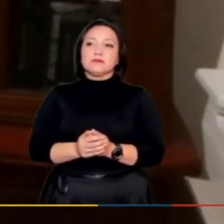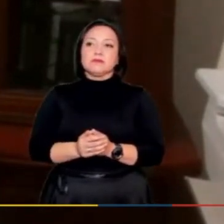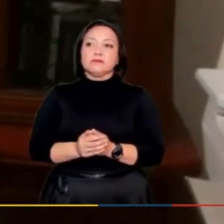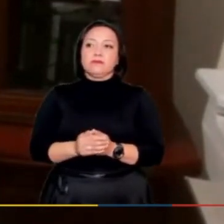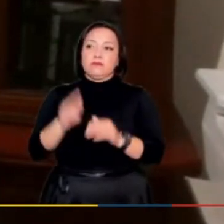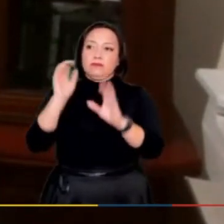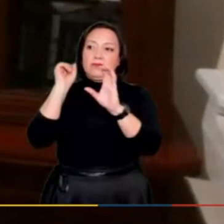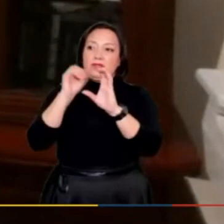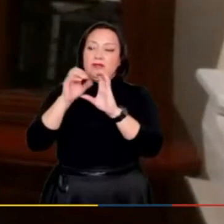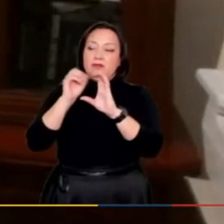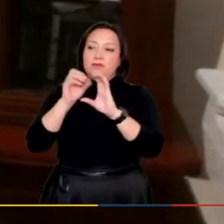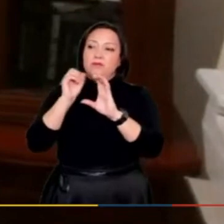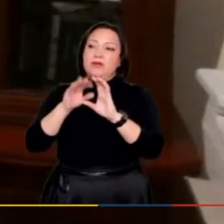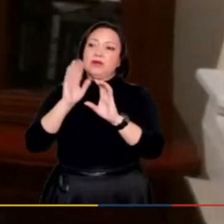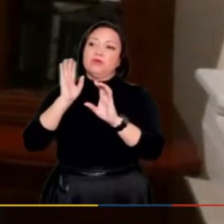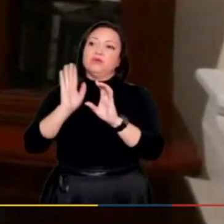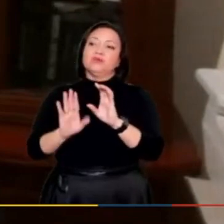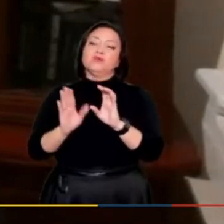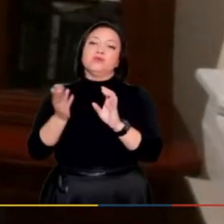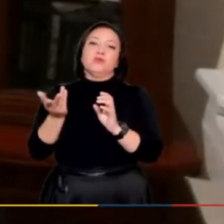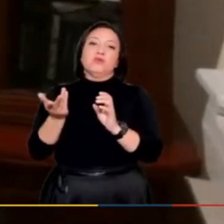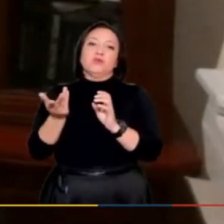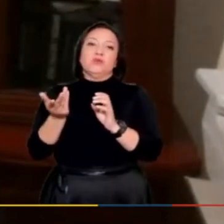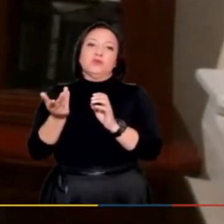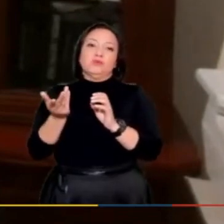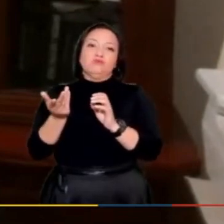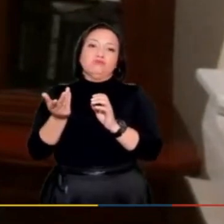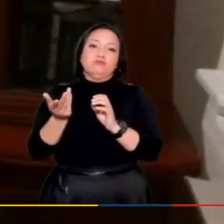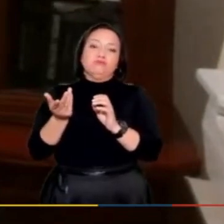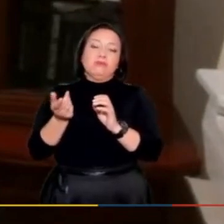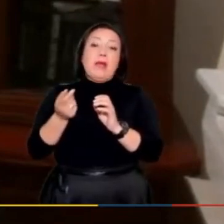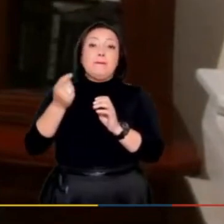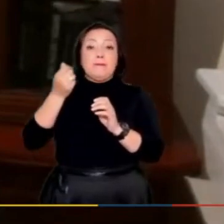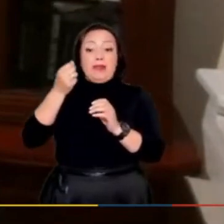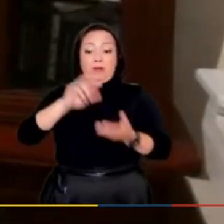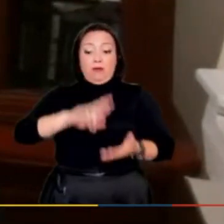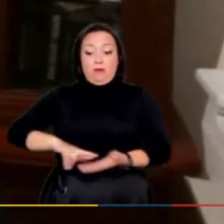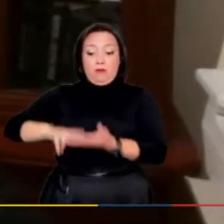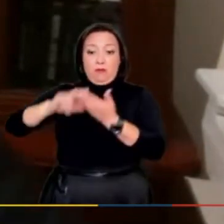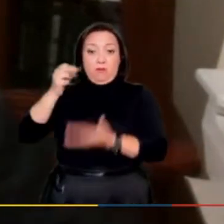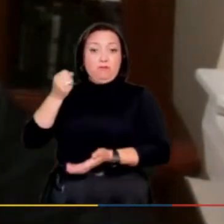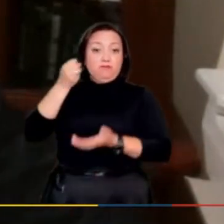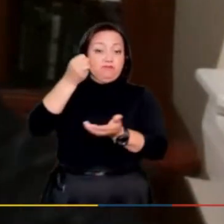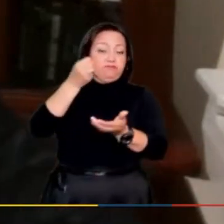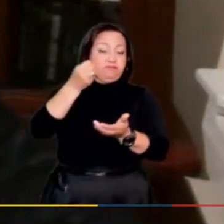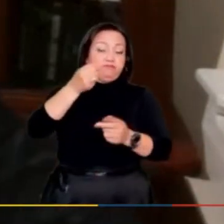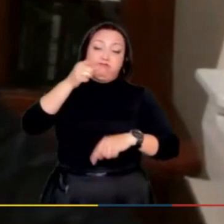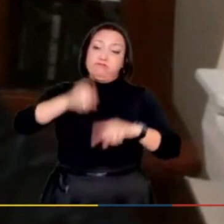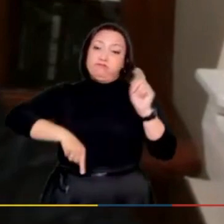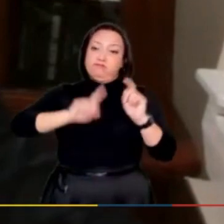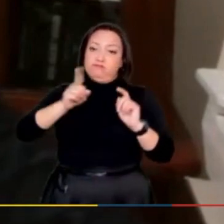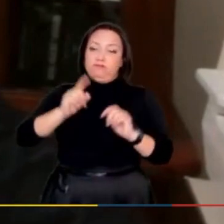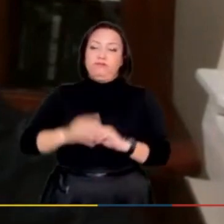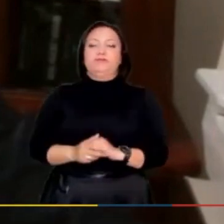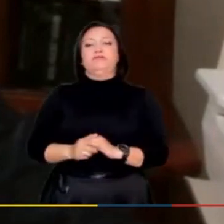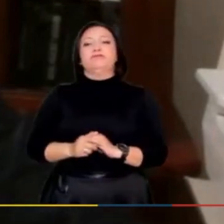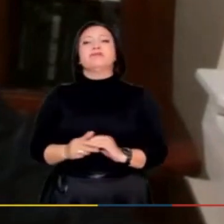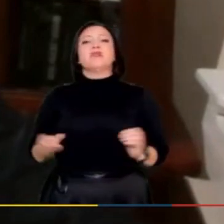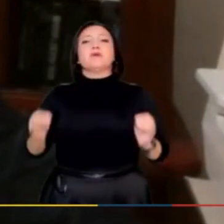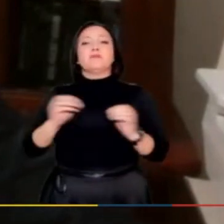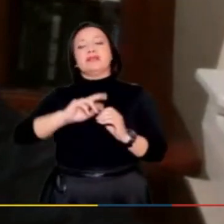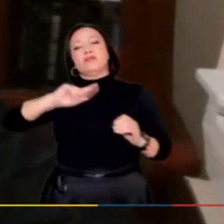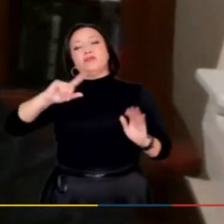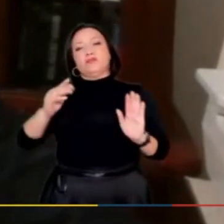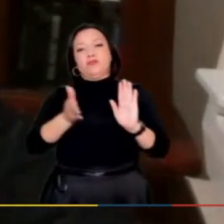el banco no debió haber reintegrado los dineros. Adicionalmente, hay un argumento